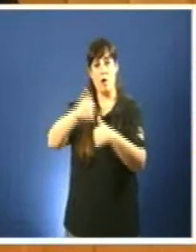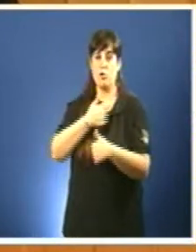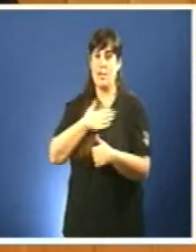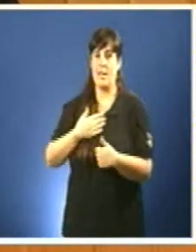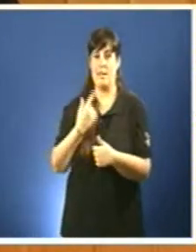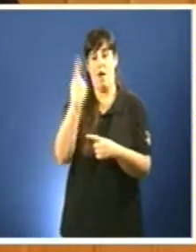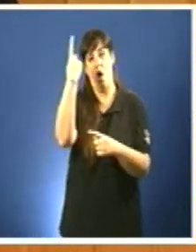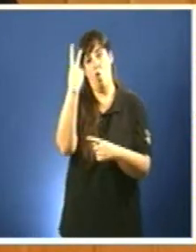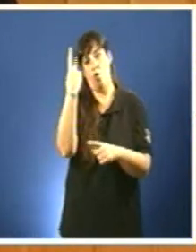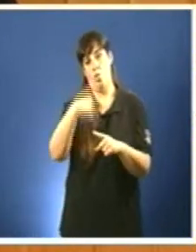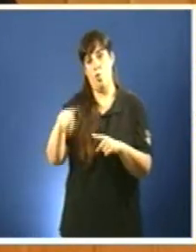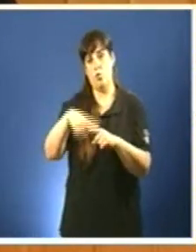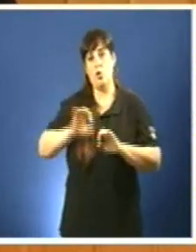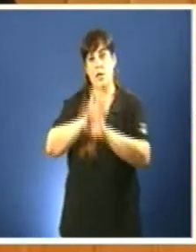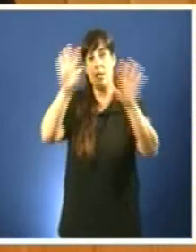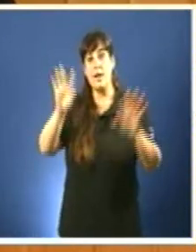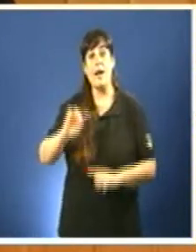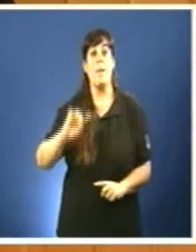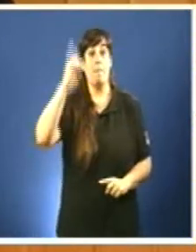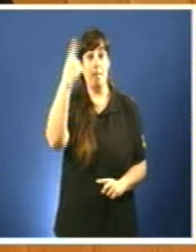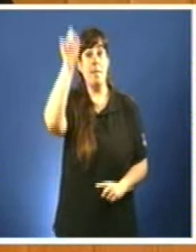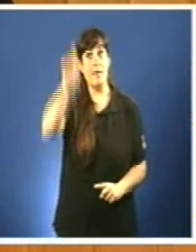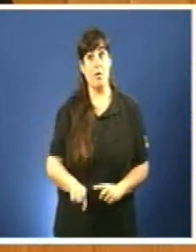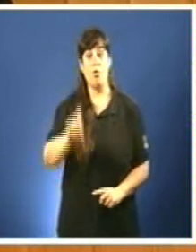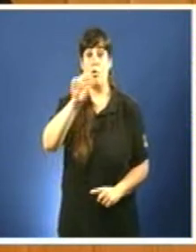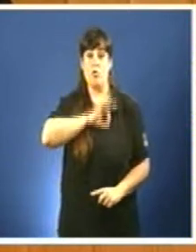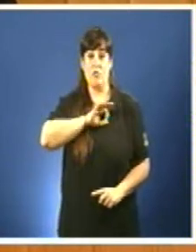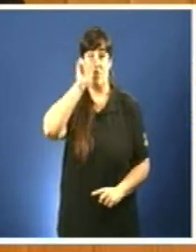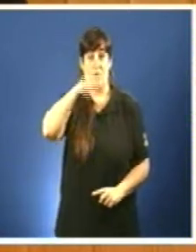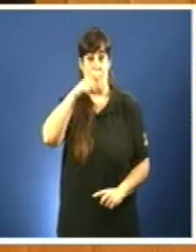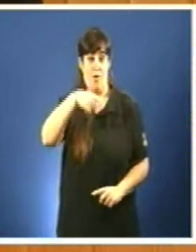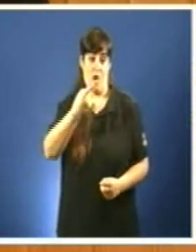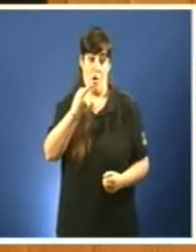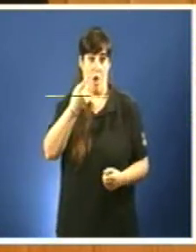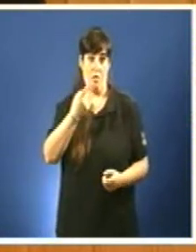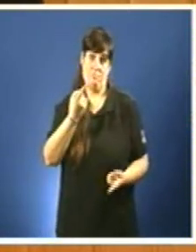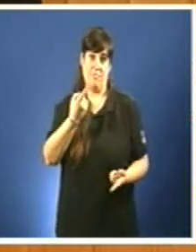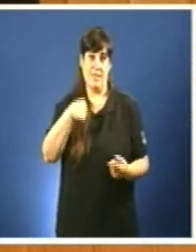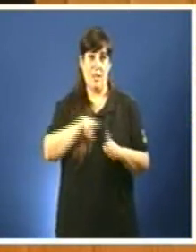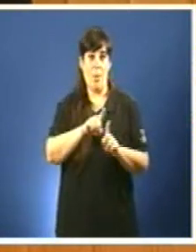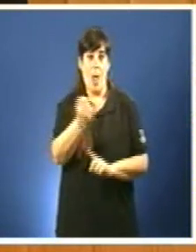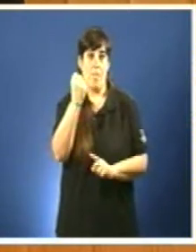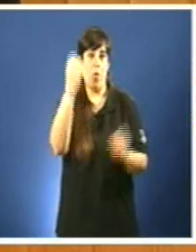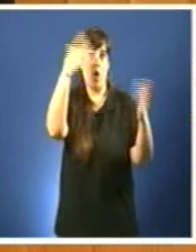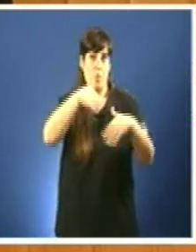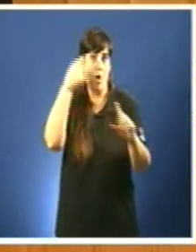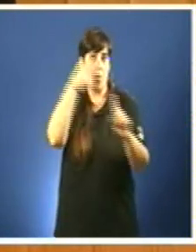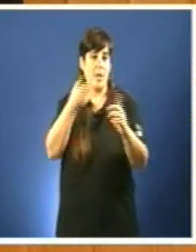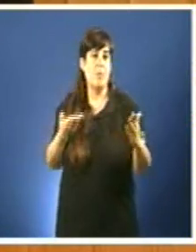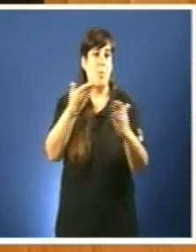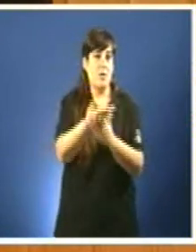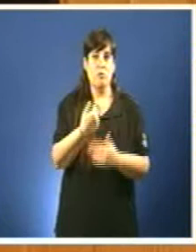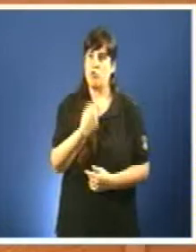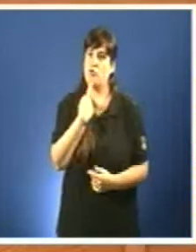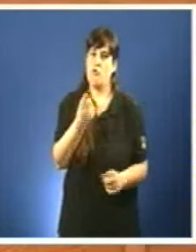lugar, eu nunca dixen que o señor Feijóo non tivese legitimidade para facer estas propostas. Dixen que non tiña credibilidade,